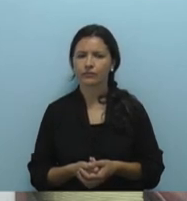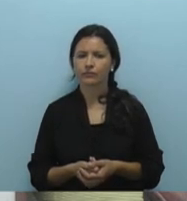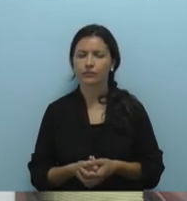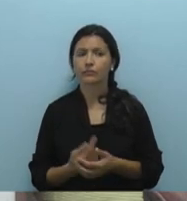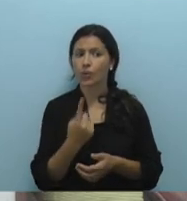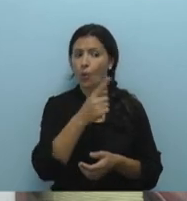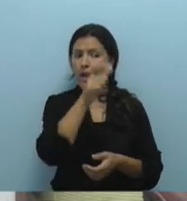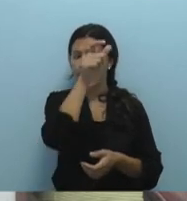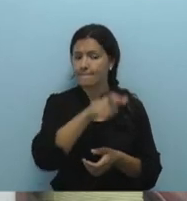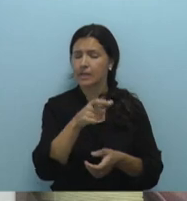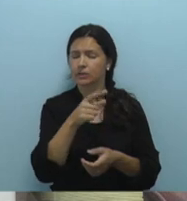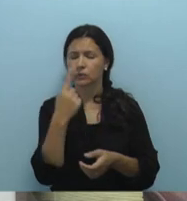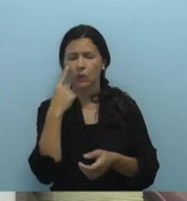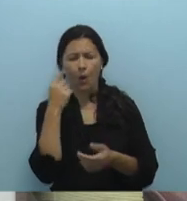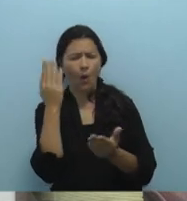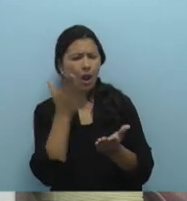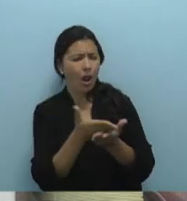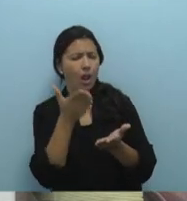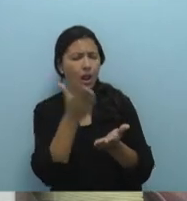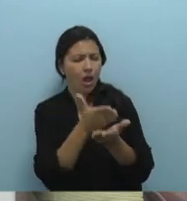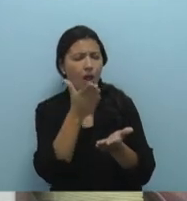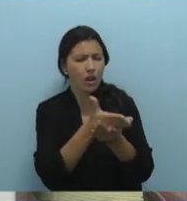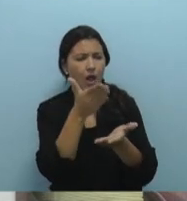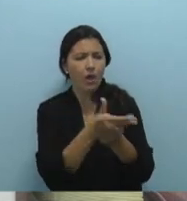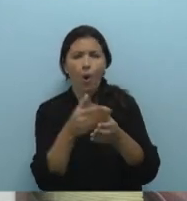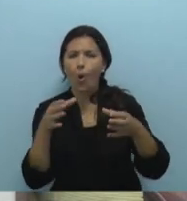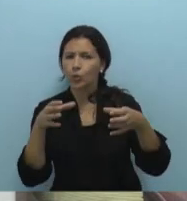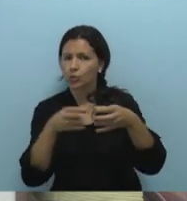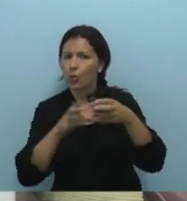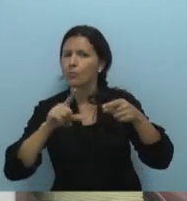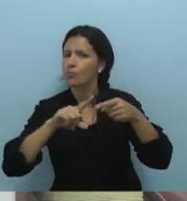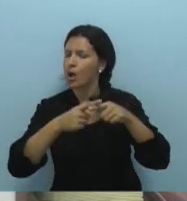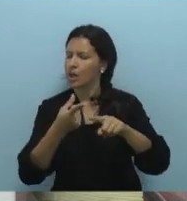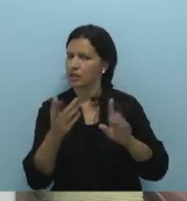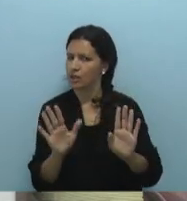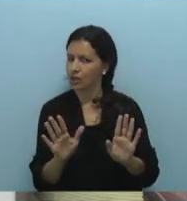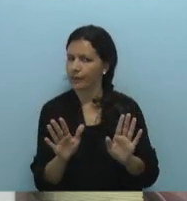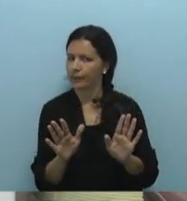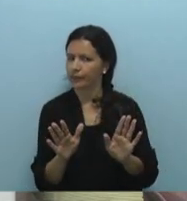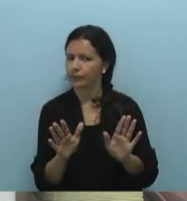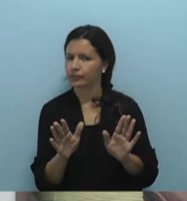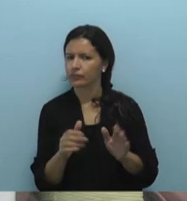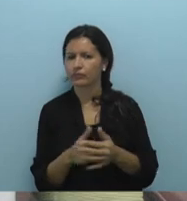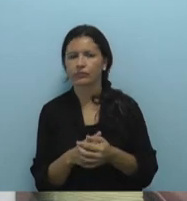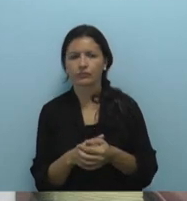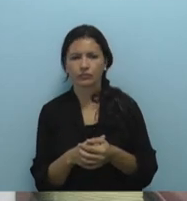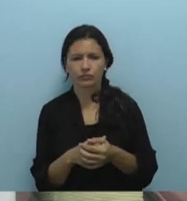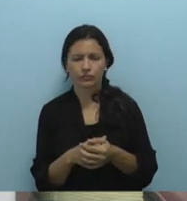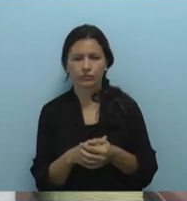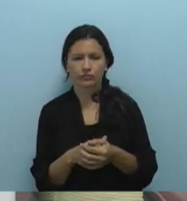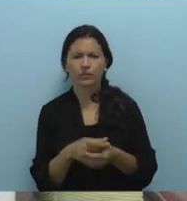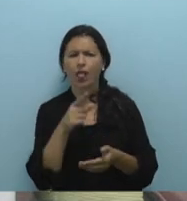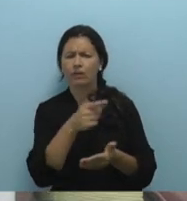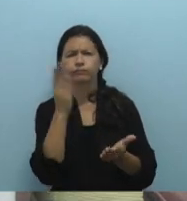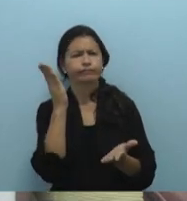por sectores de la política, más allá de la opinión que cada uno de nosotros podamos tener, tuvo que vivir un proceso